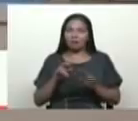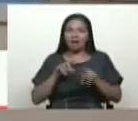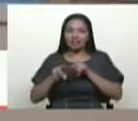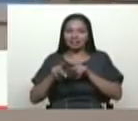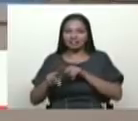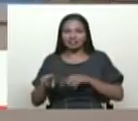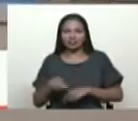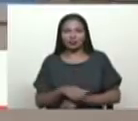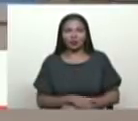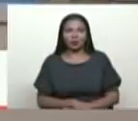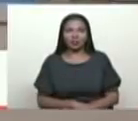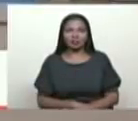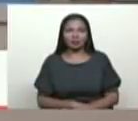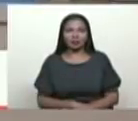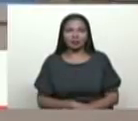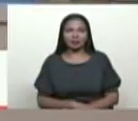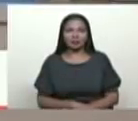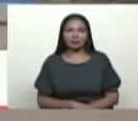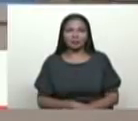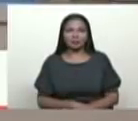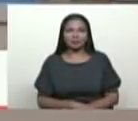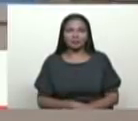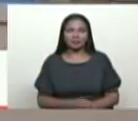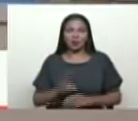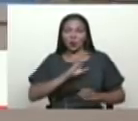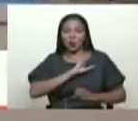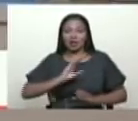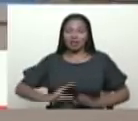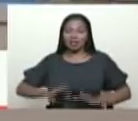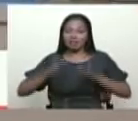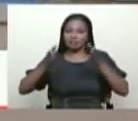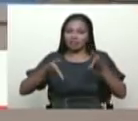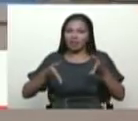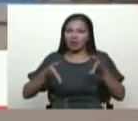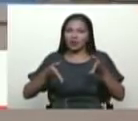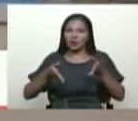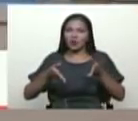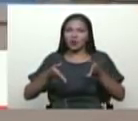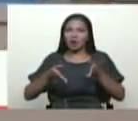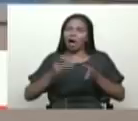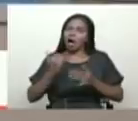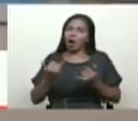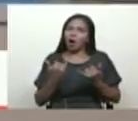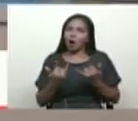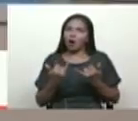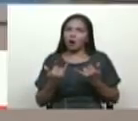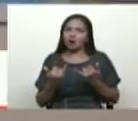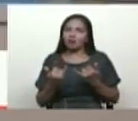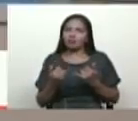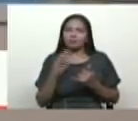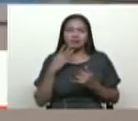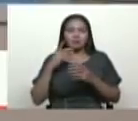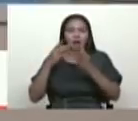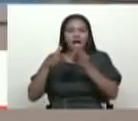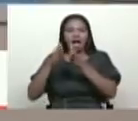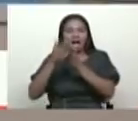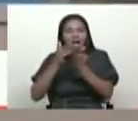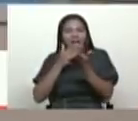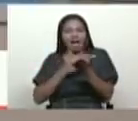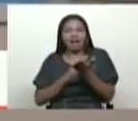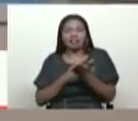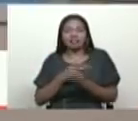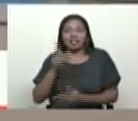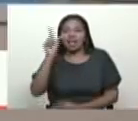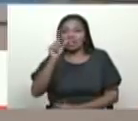saben, de un cristiano en la época de Roma, que